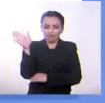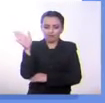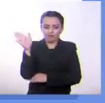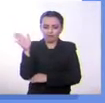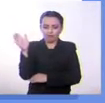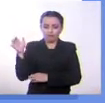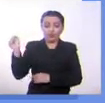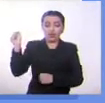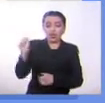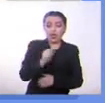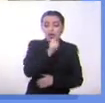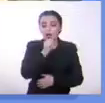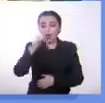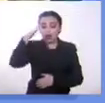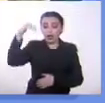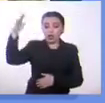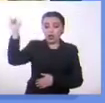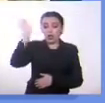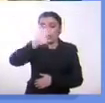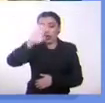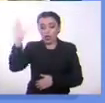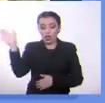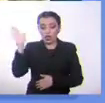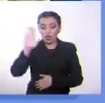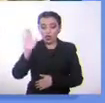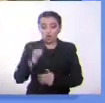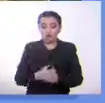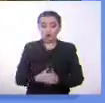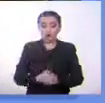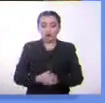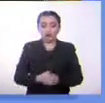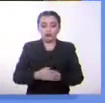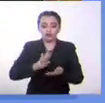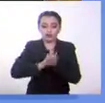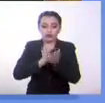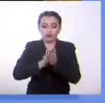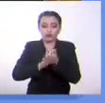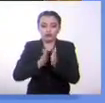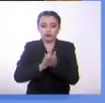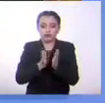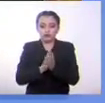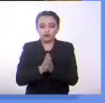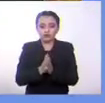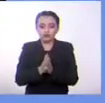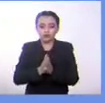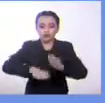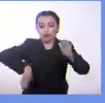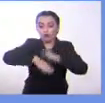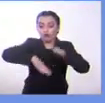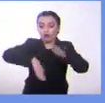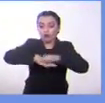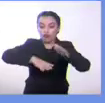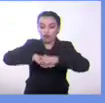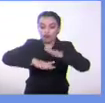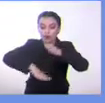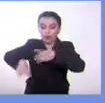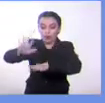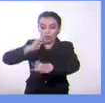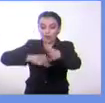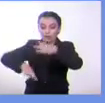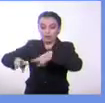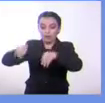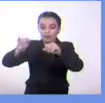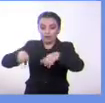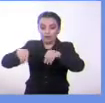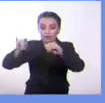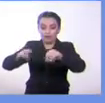nacional, nos gustan las pupusas y también le vamos a la selecta de playa. Ah, muy bien. Cuando